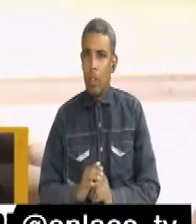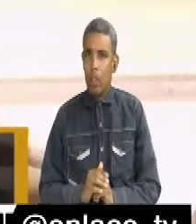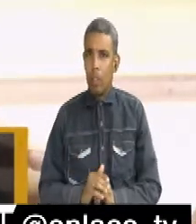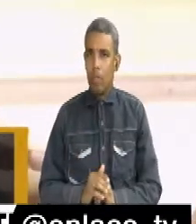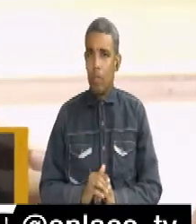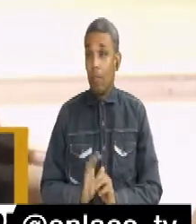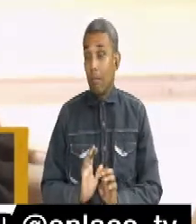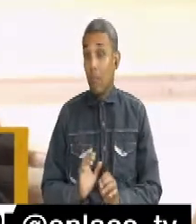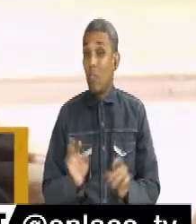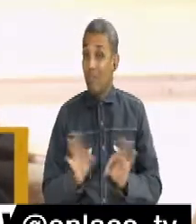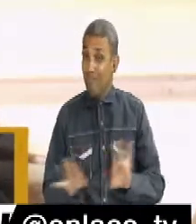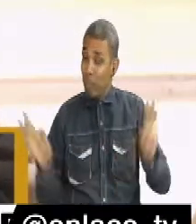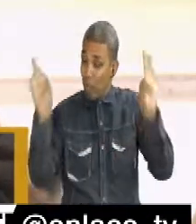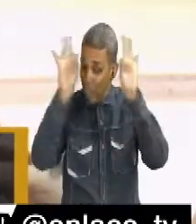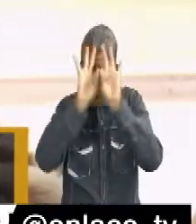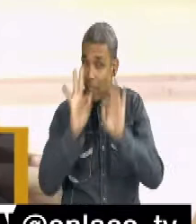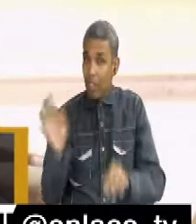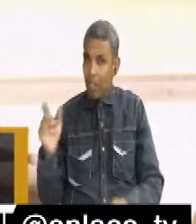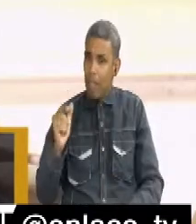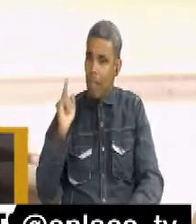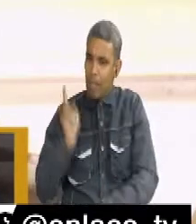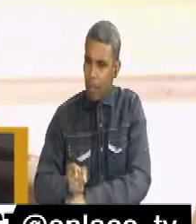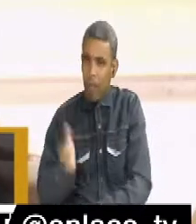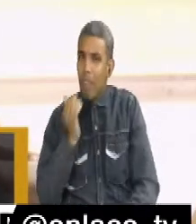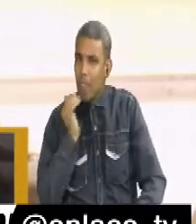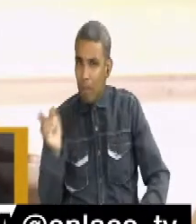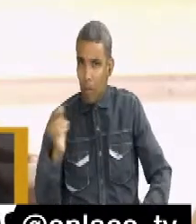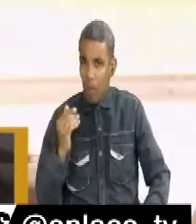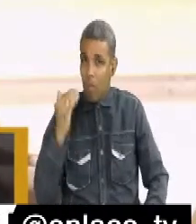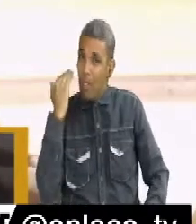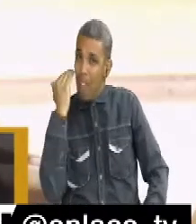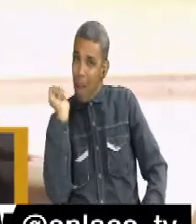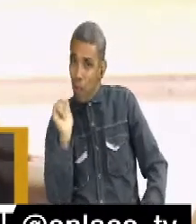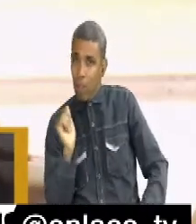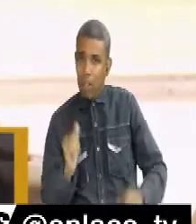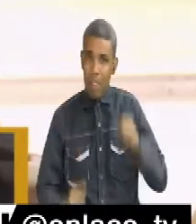de las personas víctimas, para dejar a buen recaudo